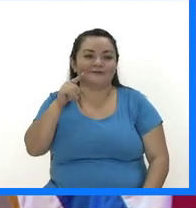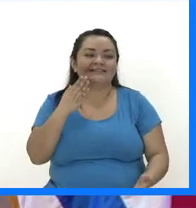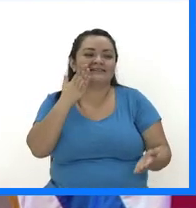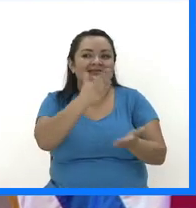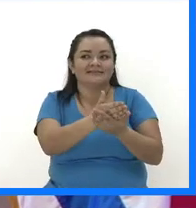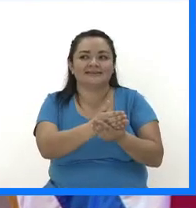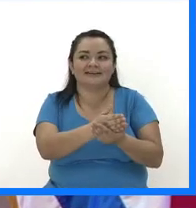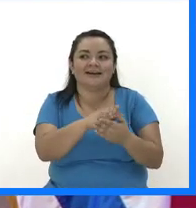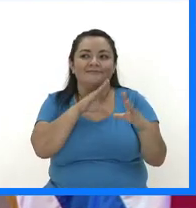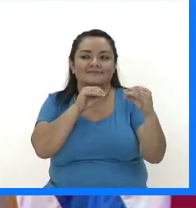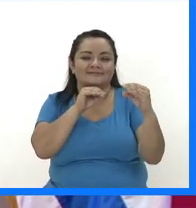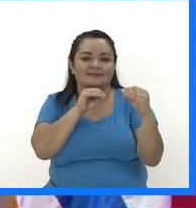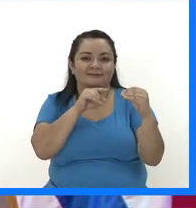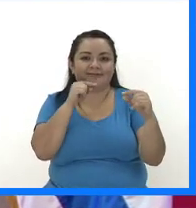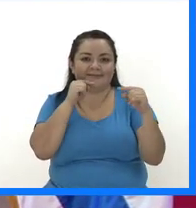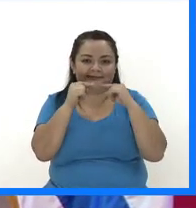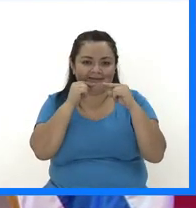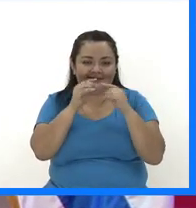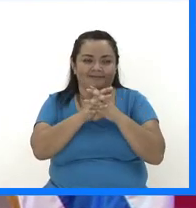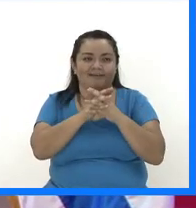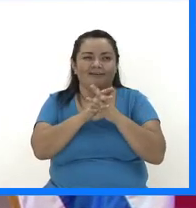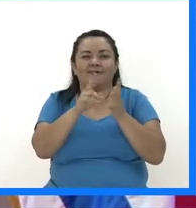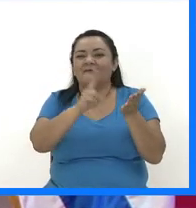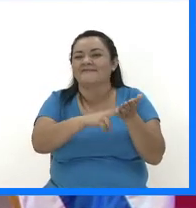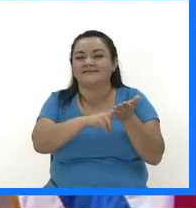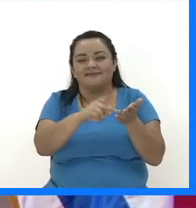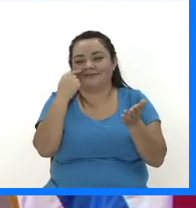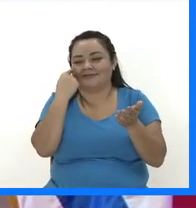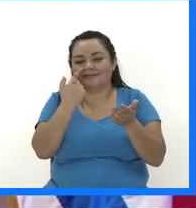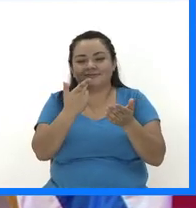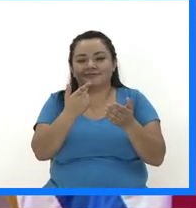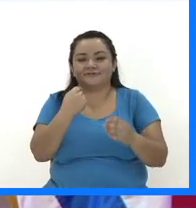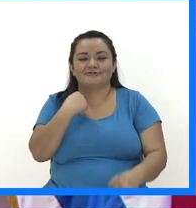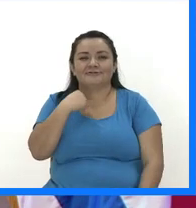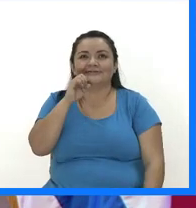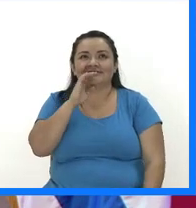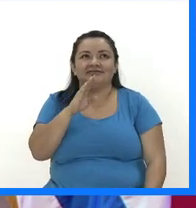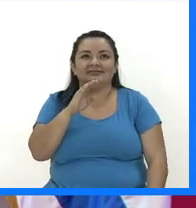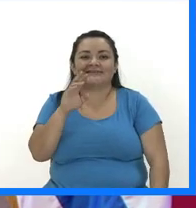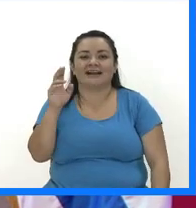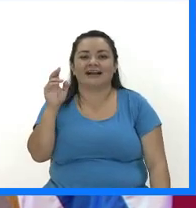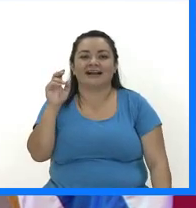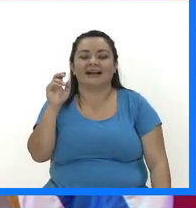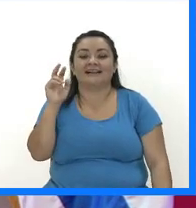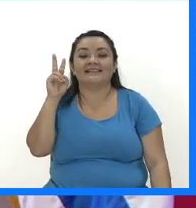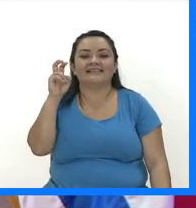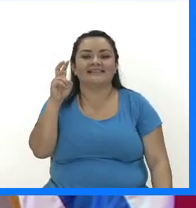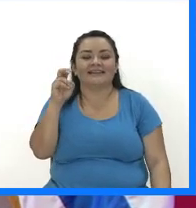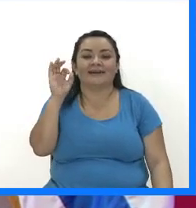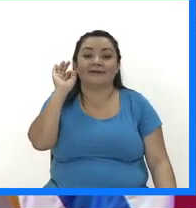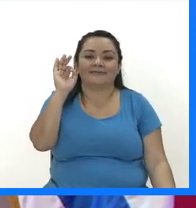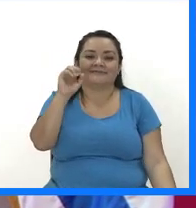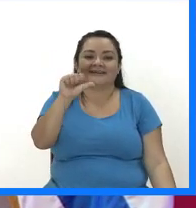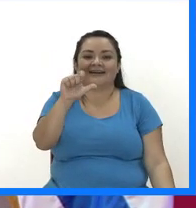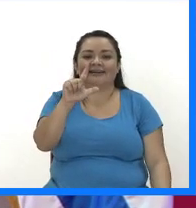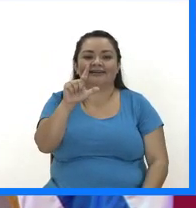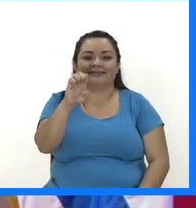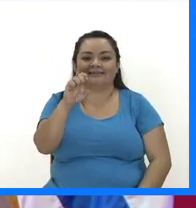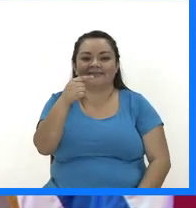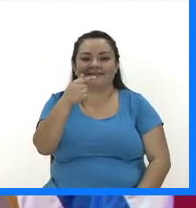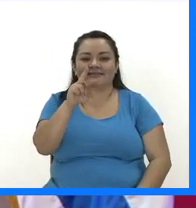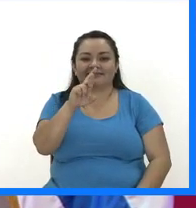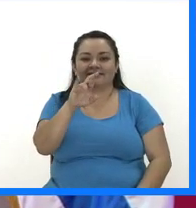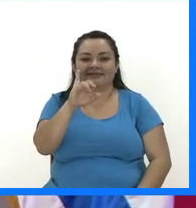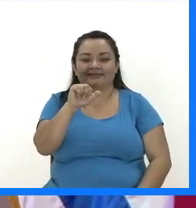llegue a practicar con ese superior o pedir esa visa o pedir lo que sea les contaba en el tema del pastor alegría y ahora está